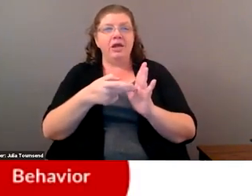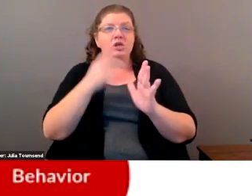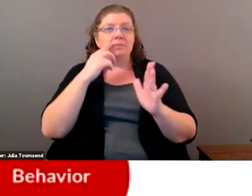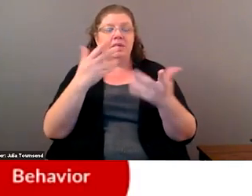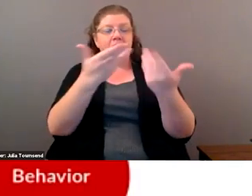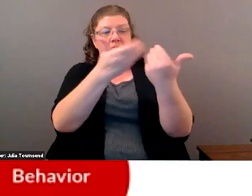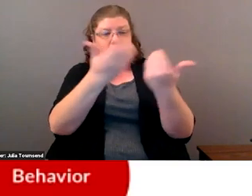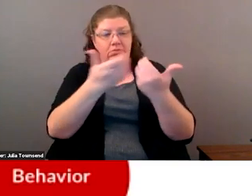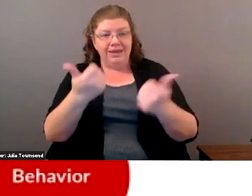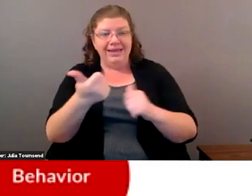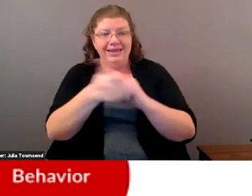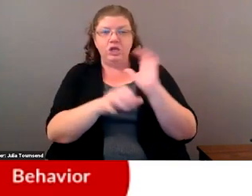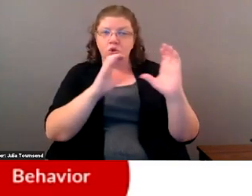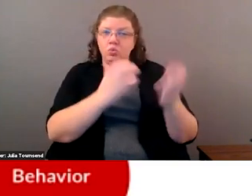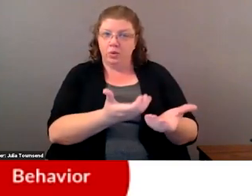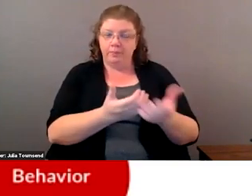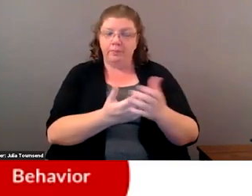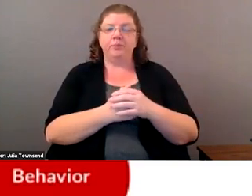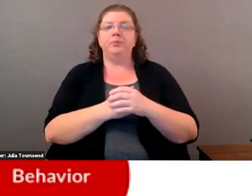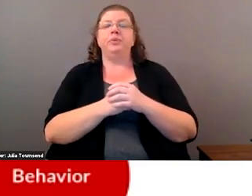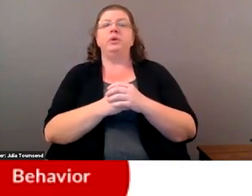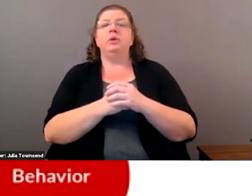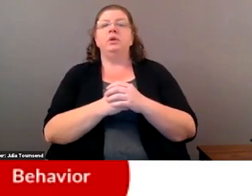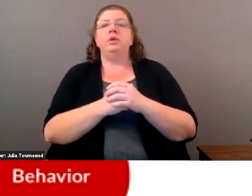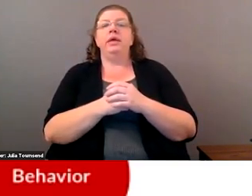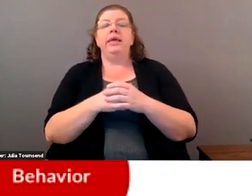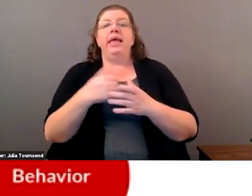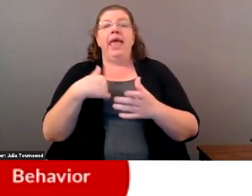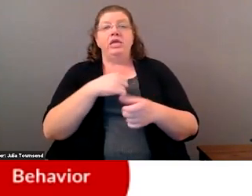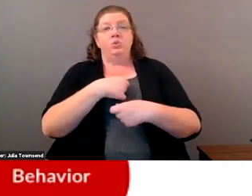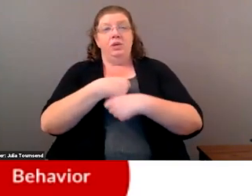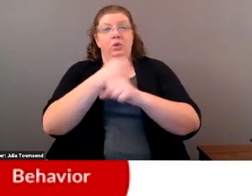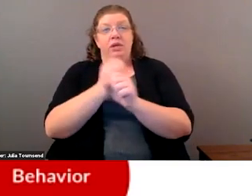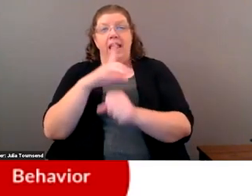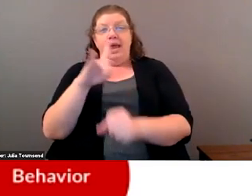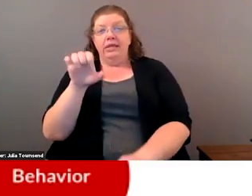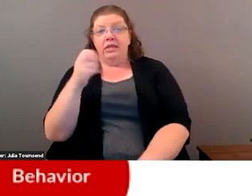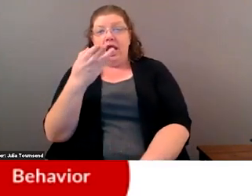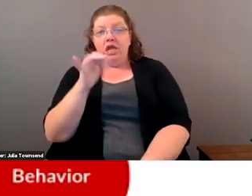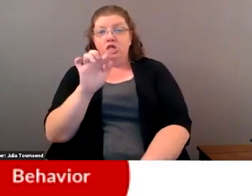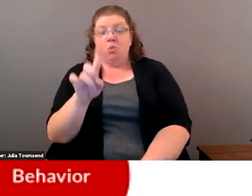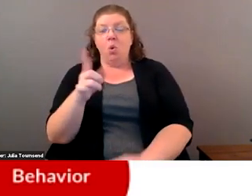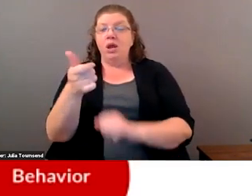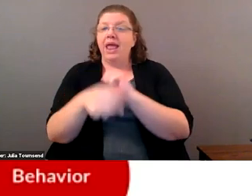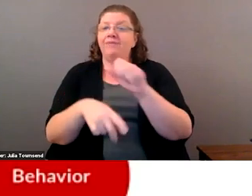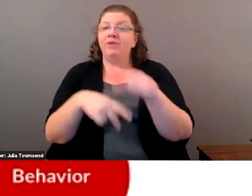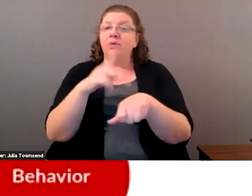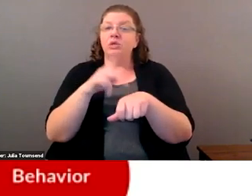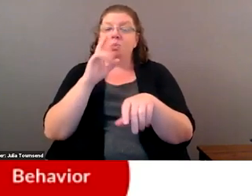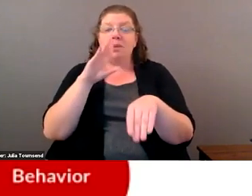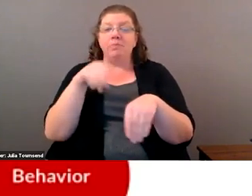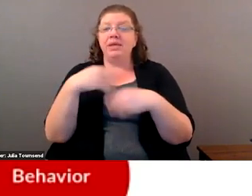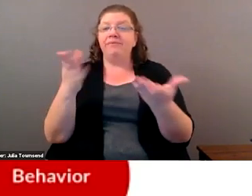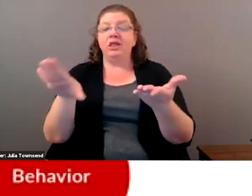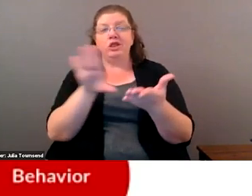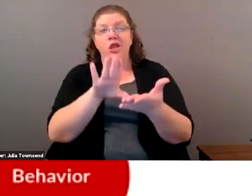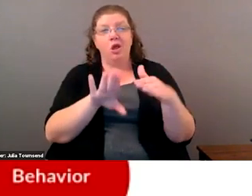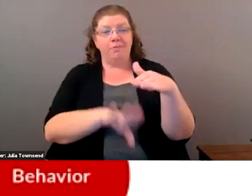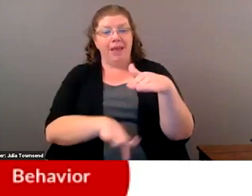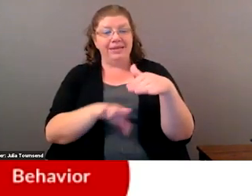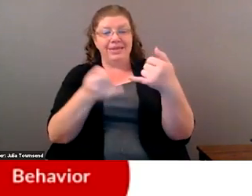llama esto para su grupo particular todos van a estar desglosados por cada uno de los subgrupos y conforme creamos